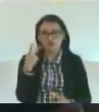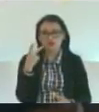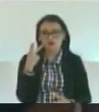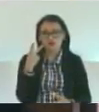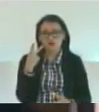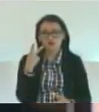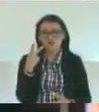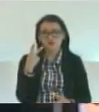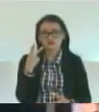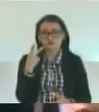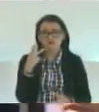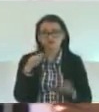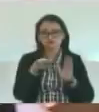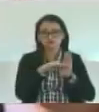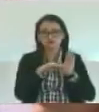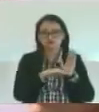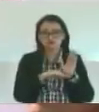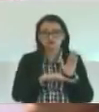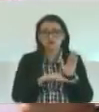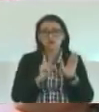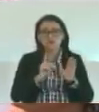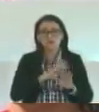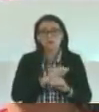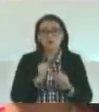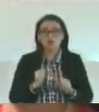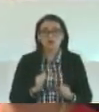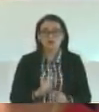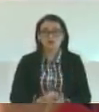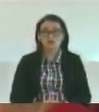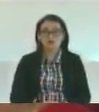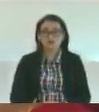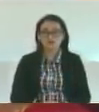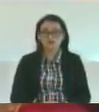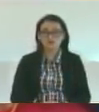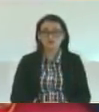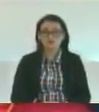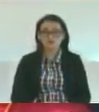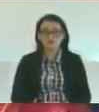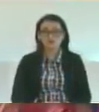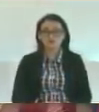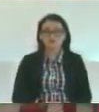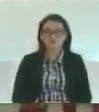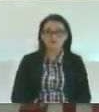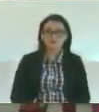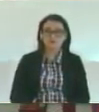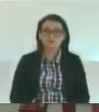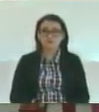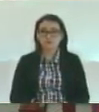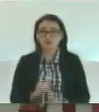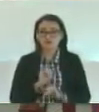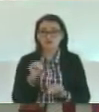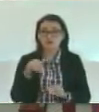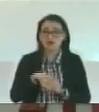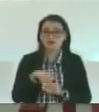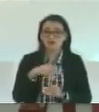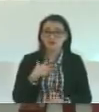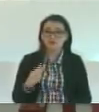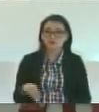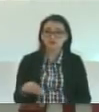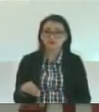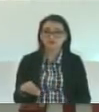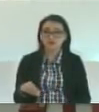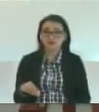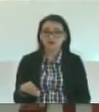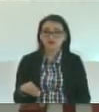amerita un poder superior salir de las elecciones presidenciales porque